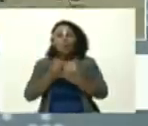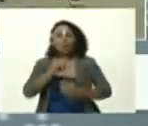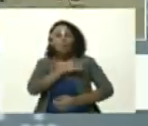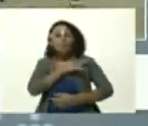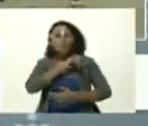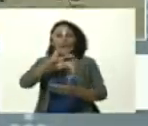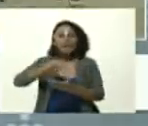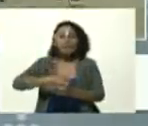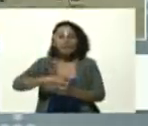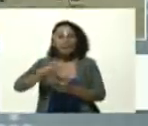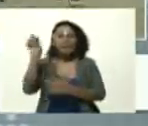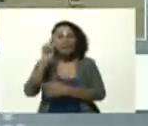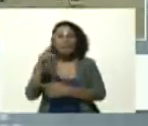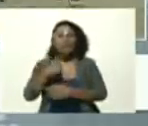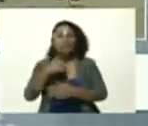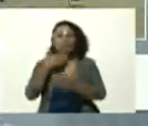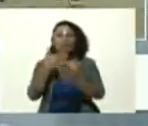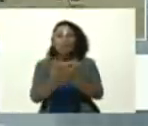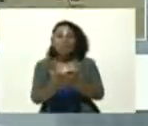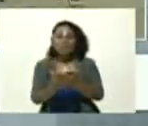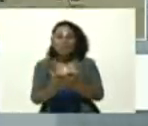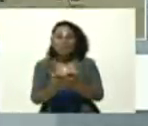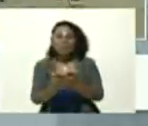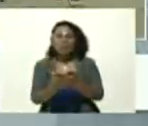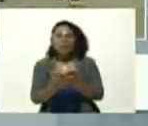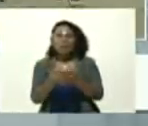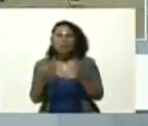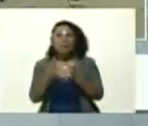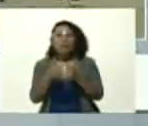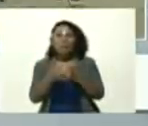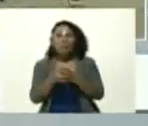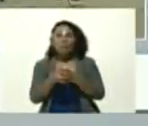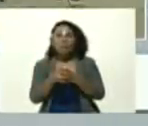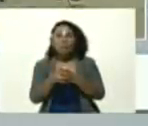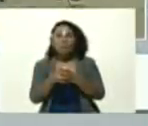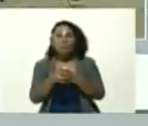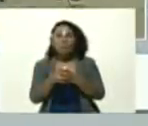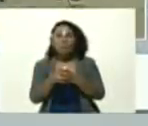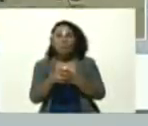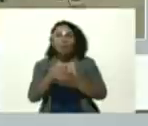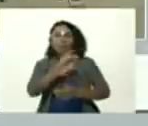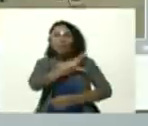de Venezuela. Yo agradezco a la rectora Cecilia